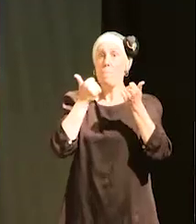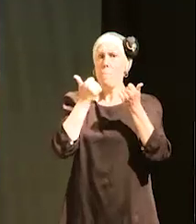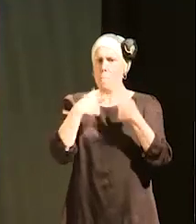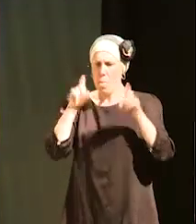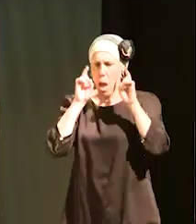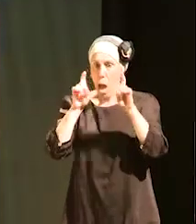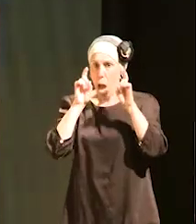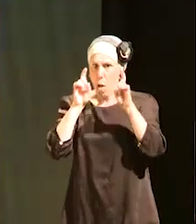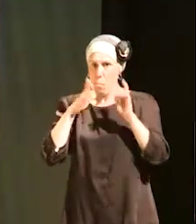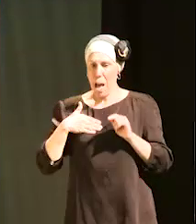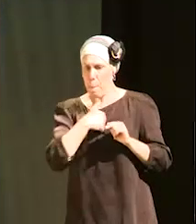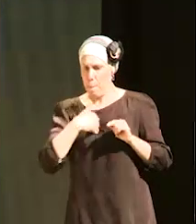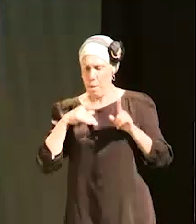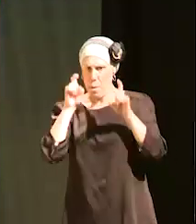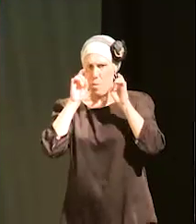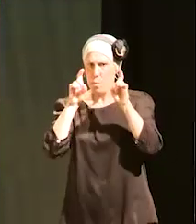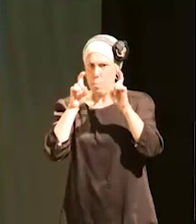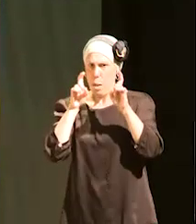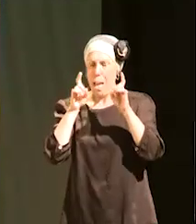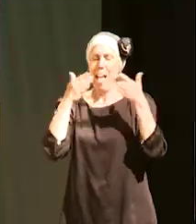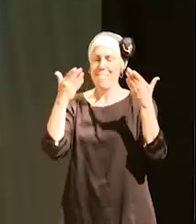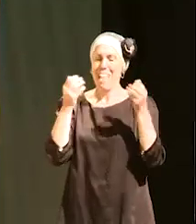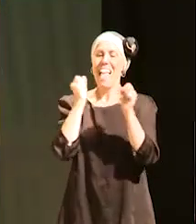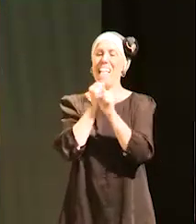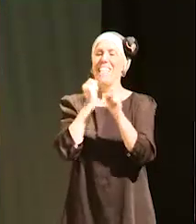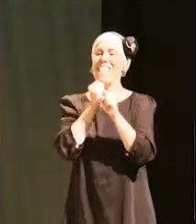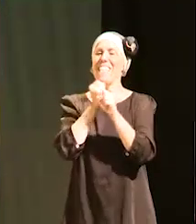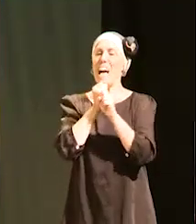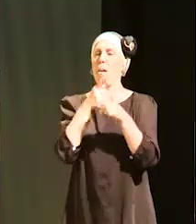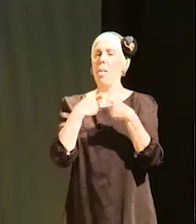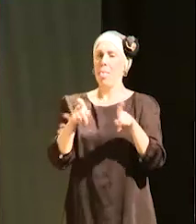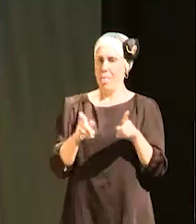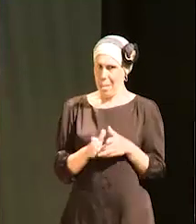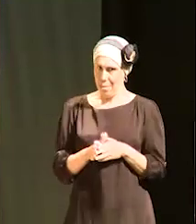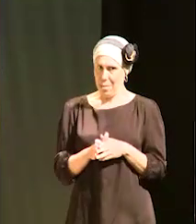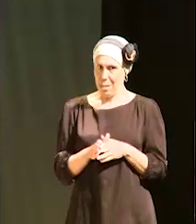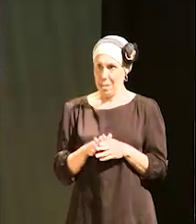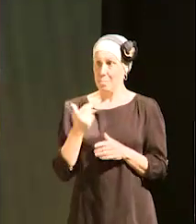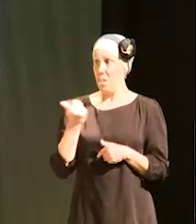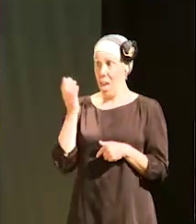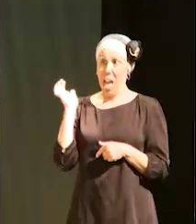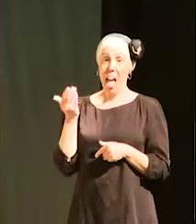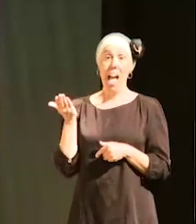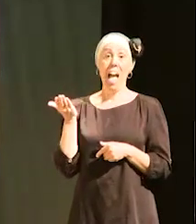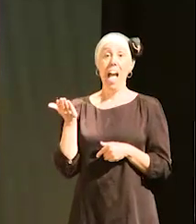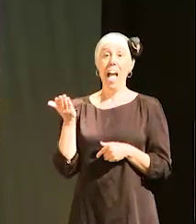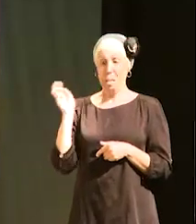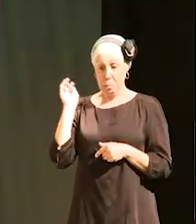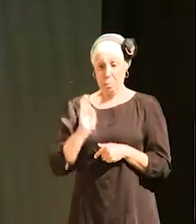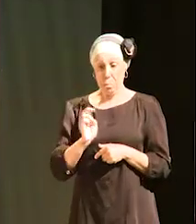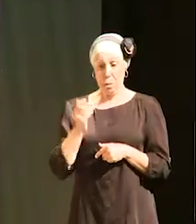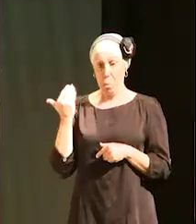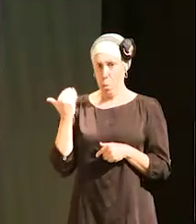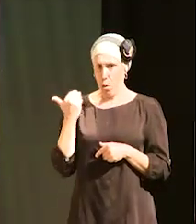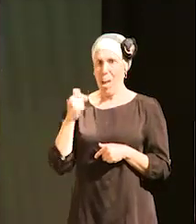abre otros otros caminos de trabajo y antes de venir les vi a me contó que ahora está